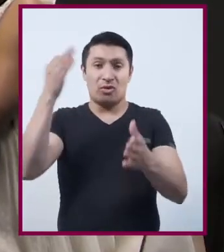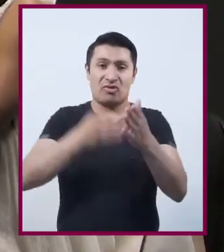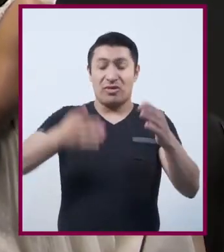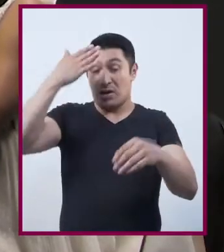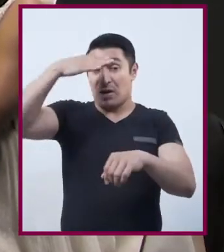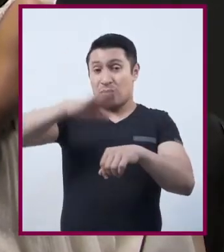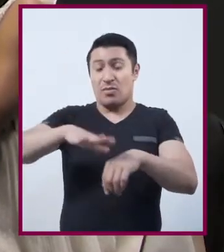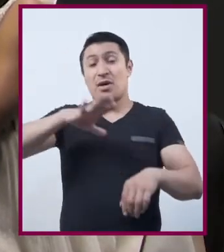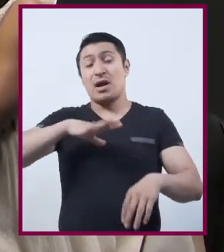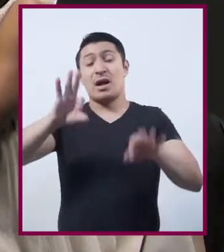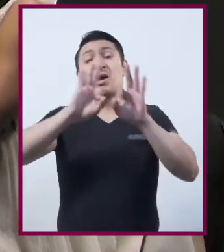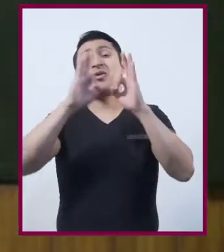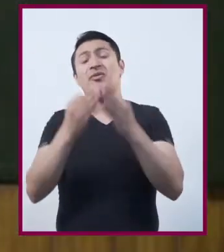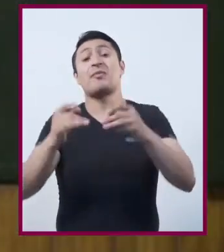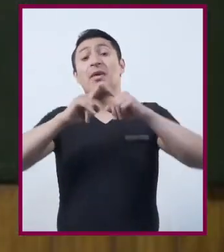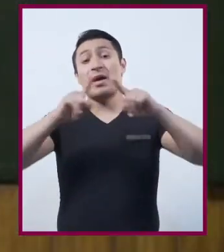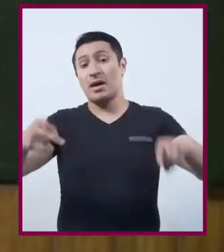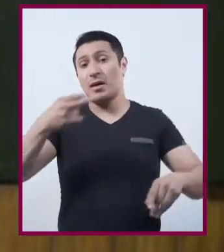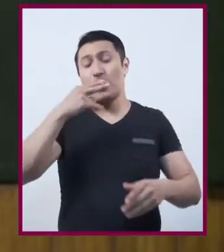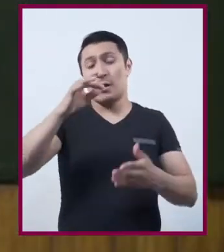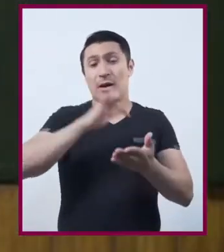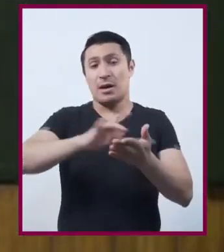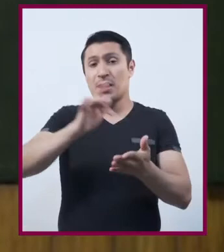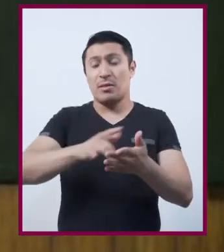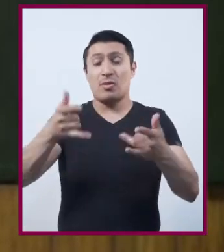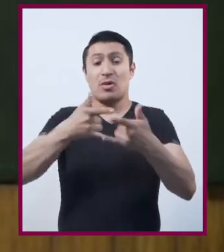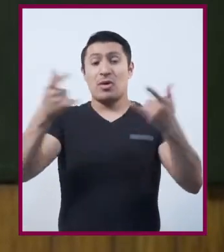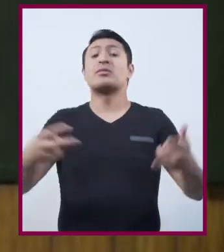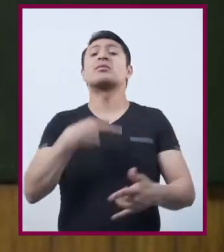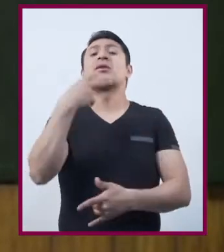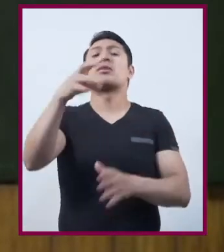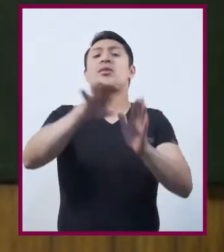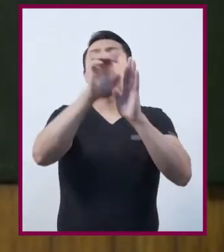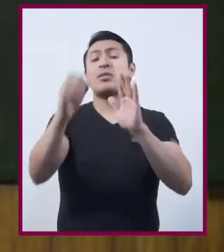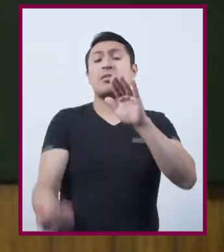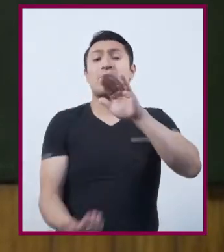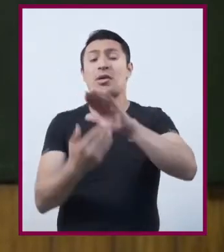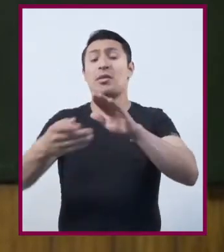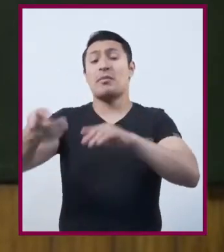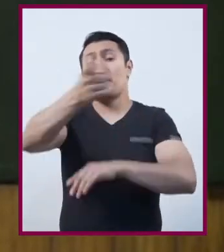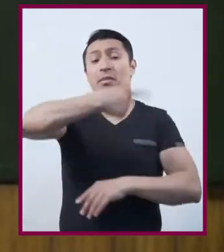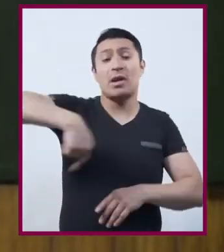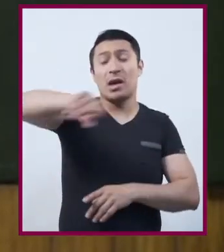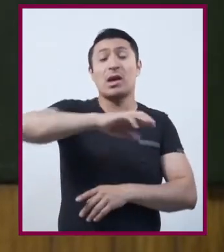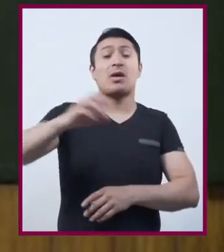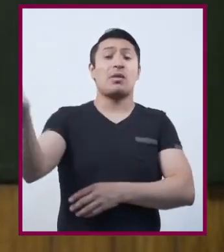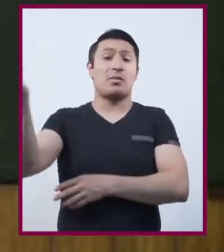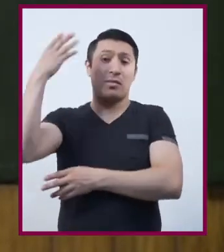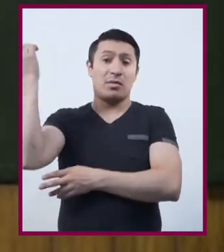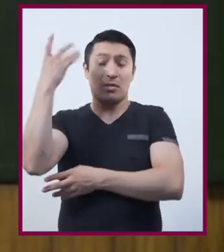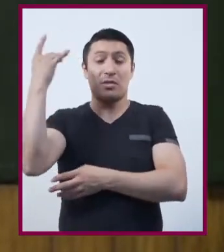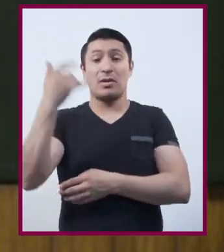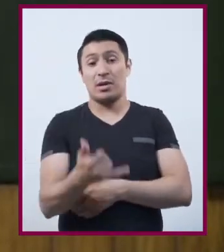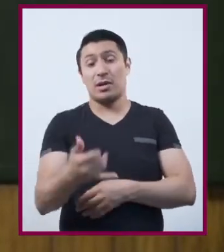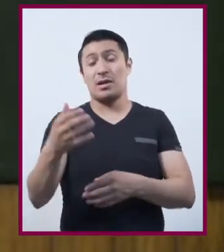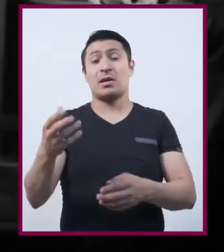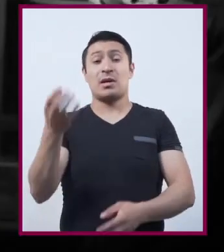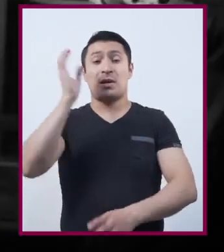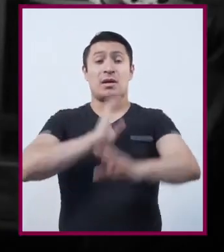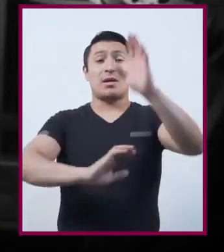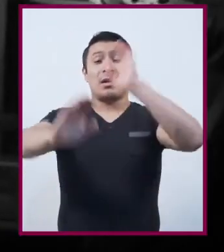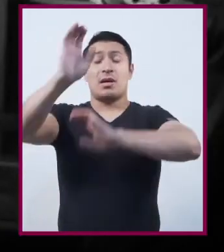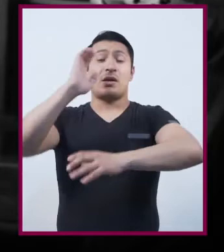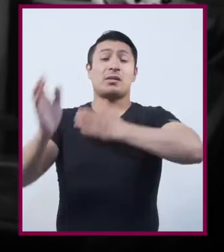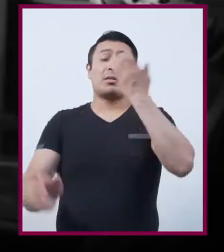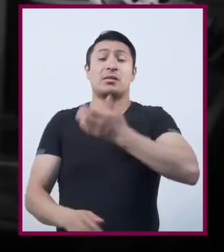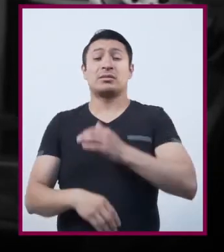los hechos o la falta de memoria, existen otros métodos de apoyo a la historia oral, como son las mesas redondas, las conferencias y